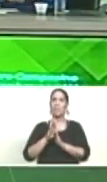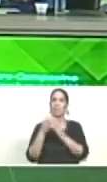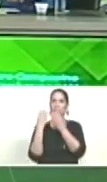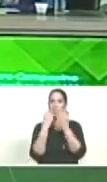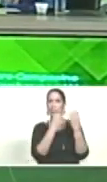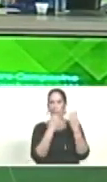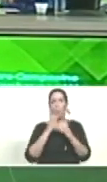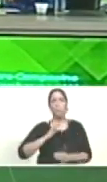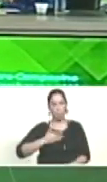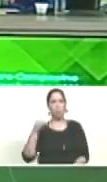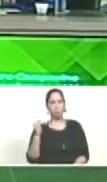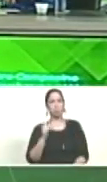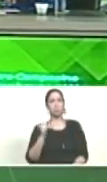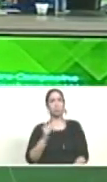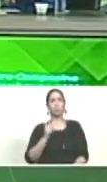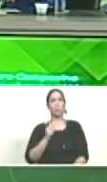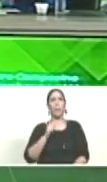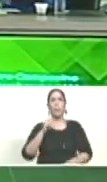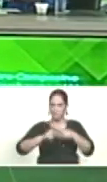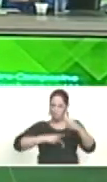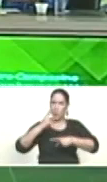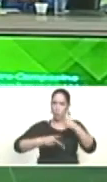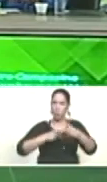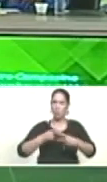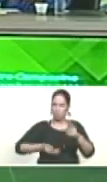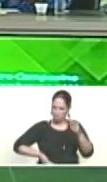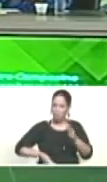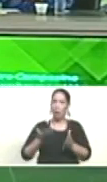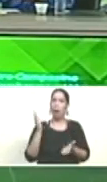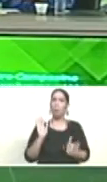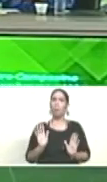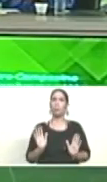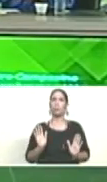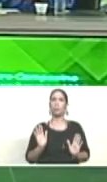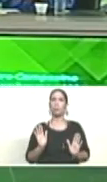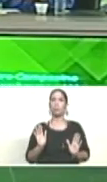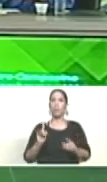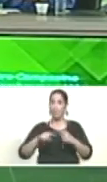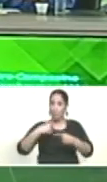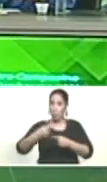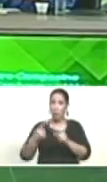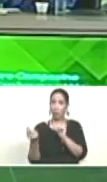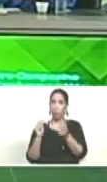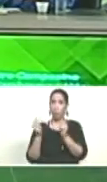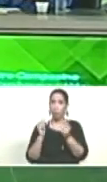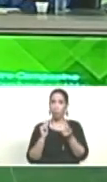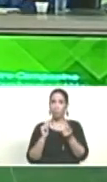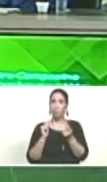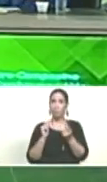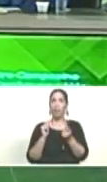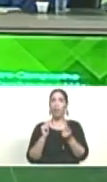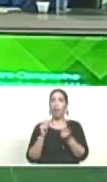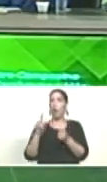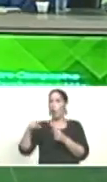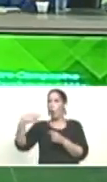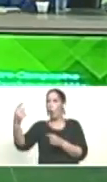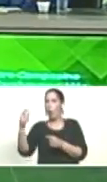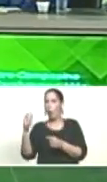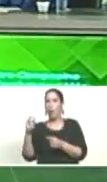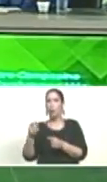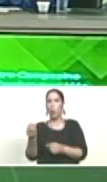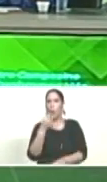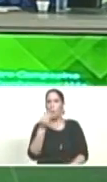está bien. Vamos a producir, pues. Eso lo discutimos después. Que en tal sitio el compañero se comió unas